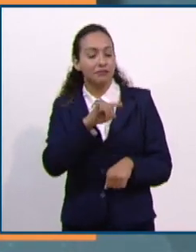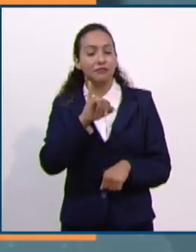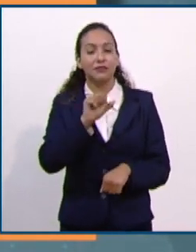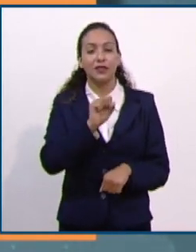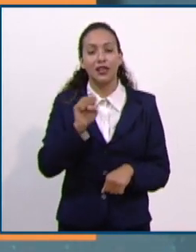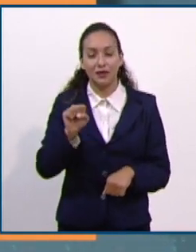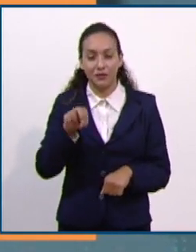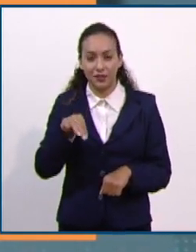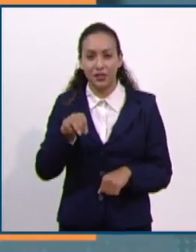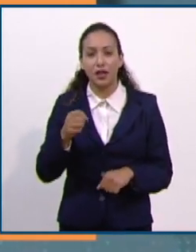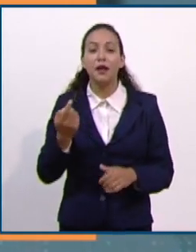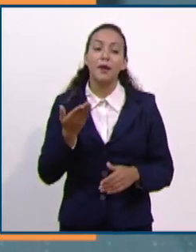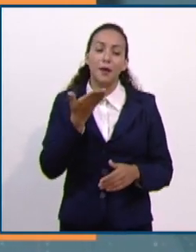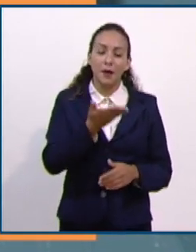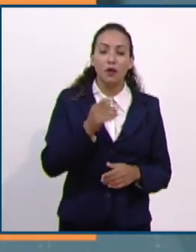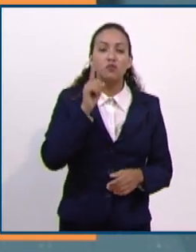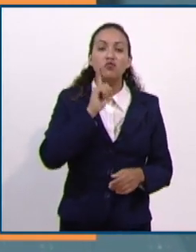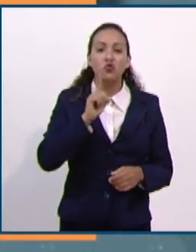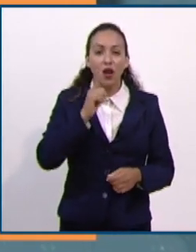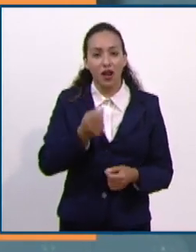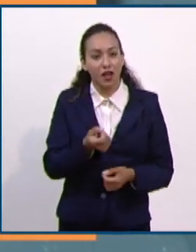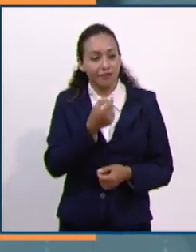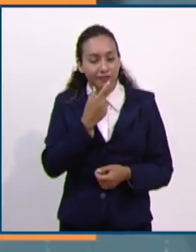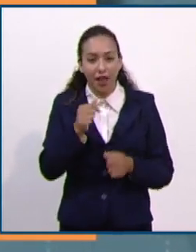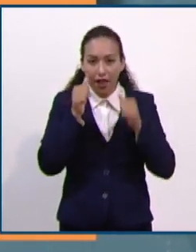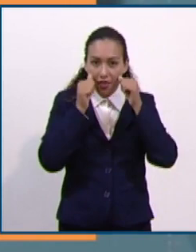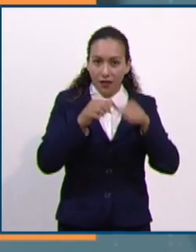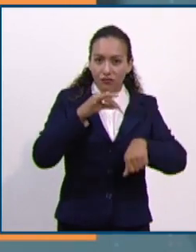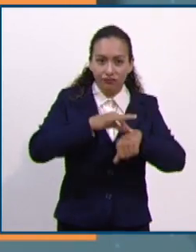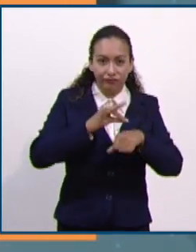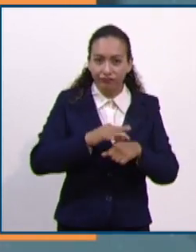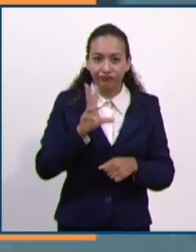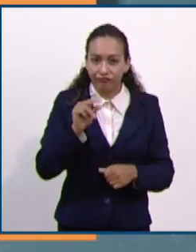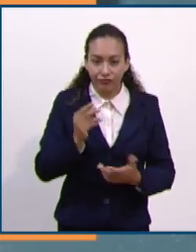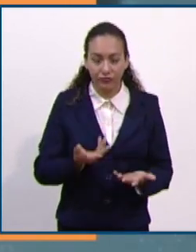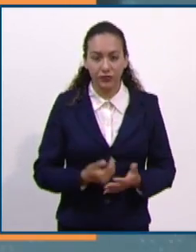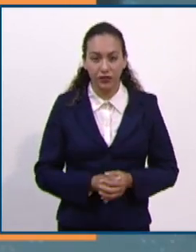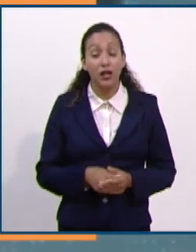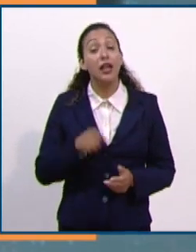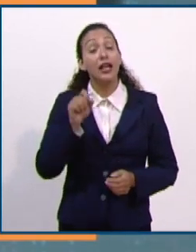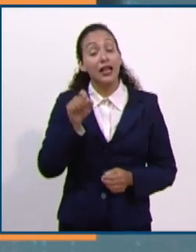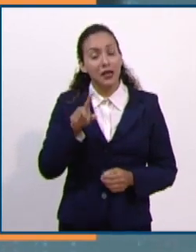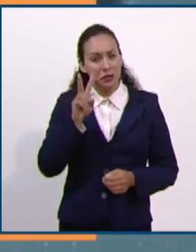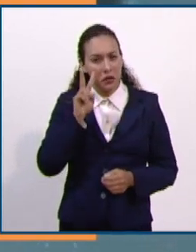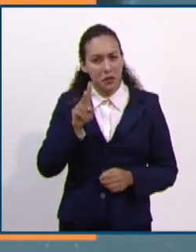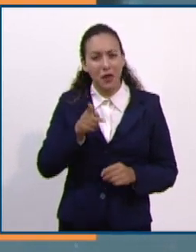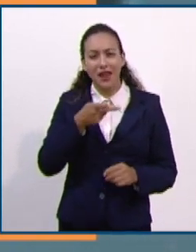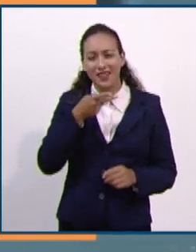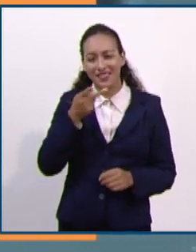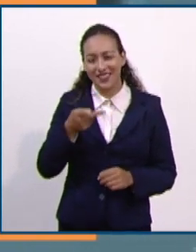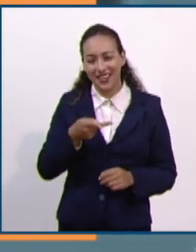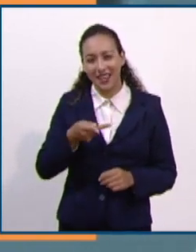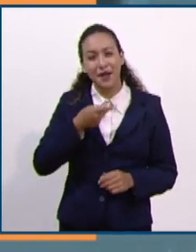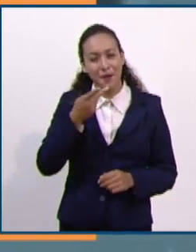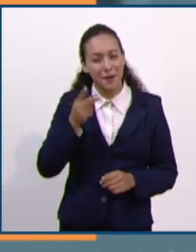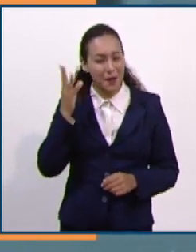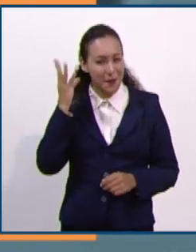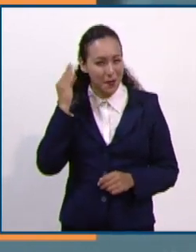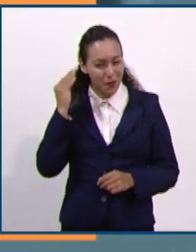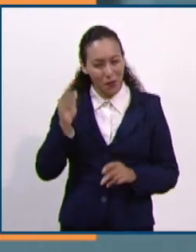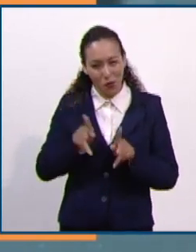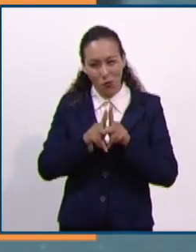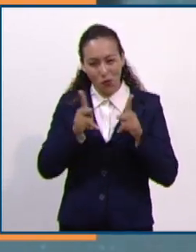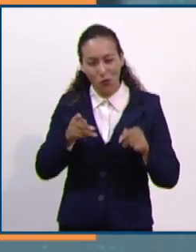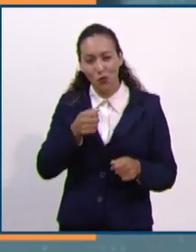una paciente por negligencia médica. También podrá encontrar el podcast Reflexiones desde el Consejo, el inicio del